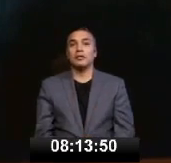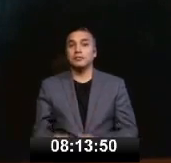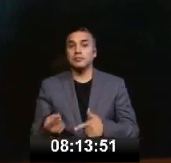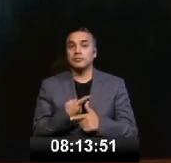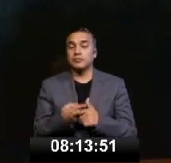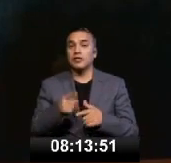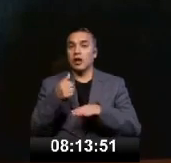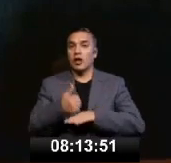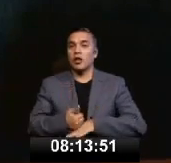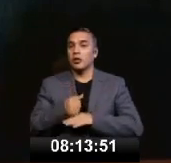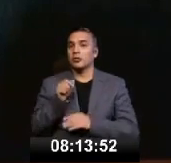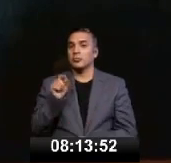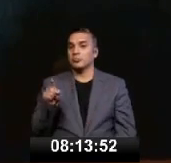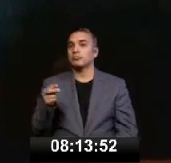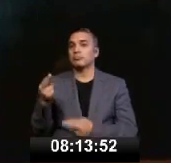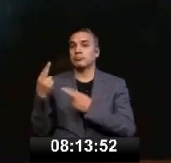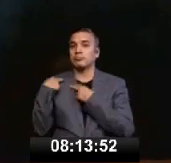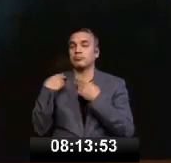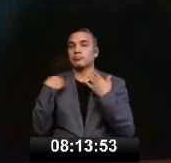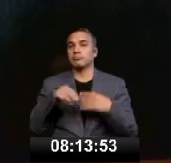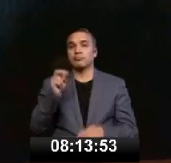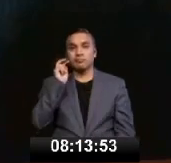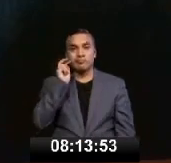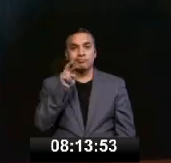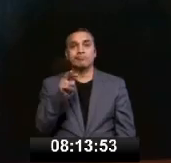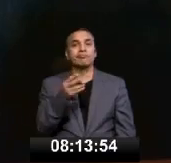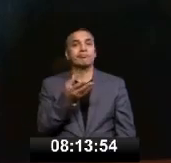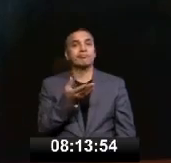que la autoridad competente determine